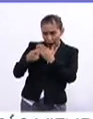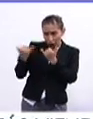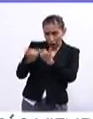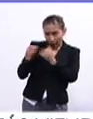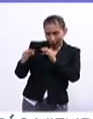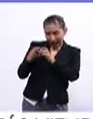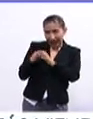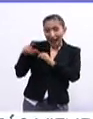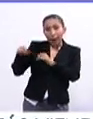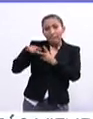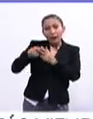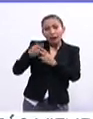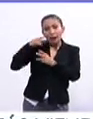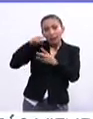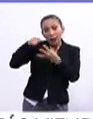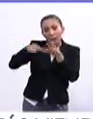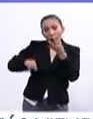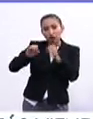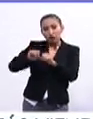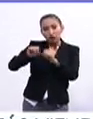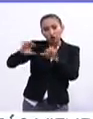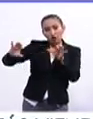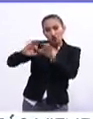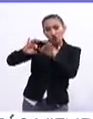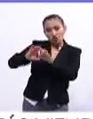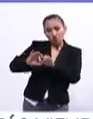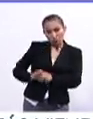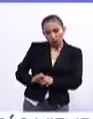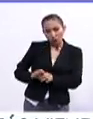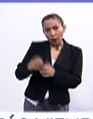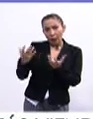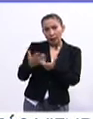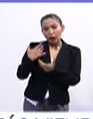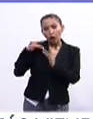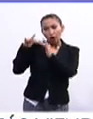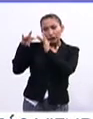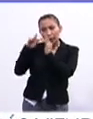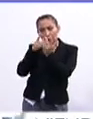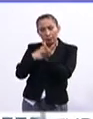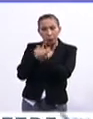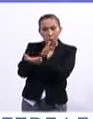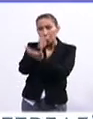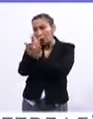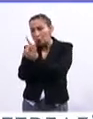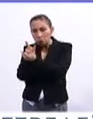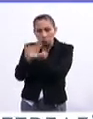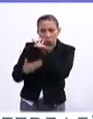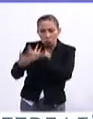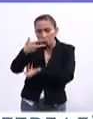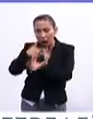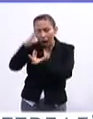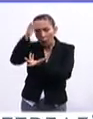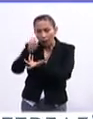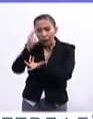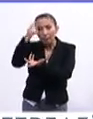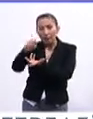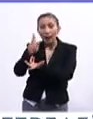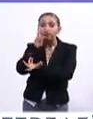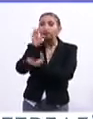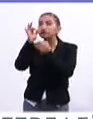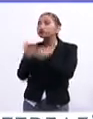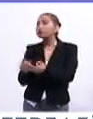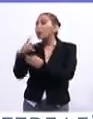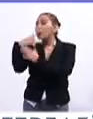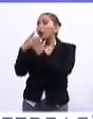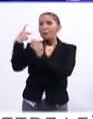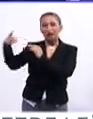y a partir de ahí se van identificando los socios. Vamos haciendo contactos, toda la concertación para verificar que